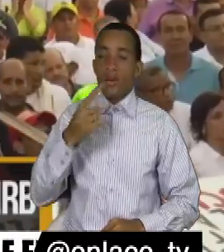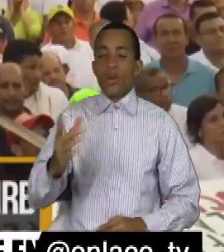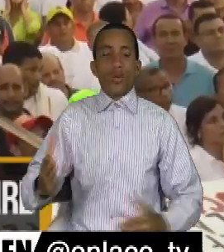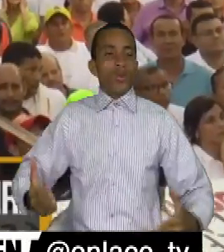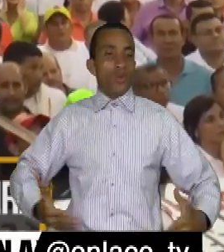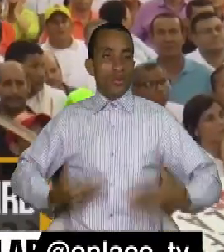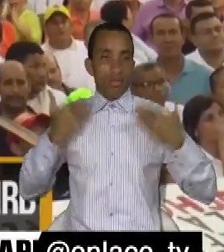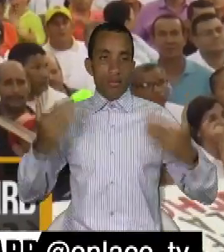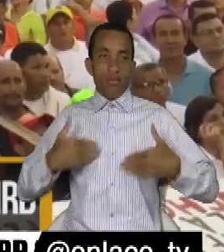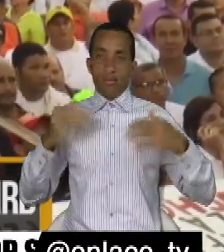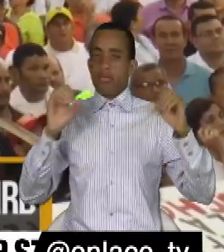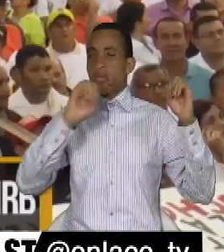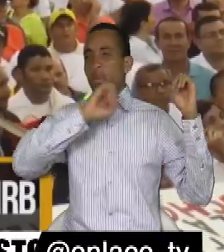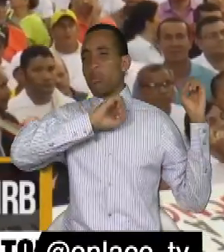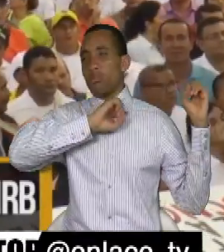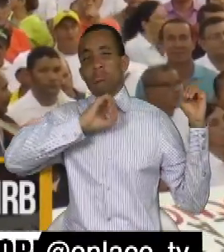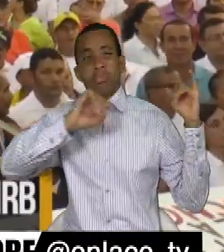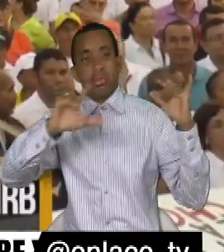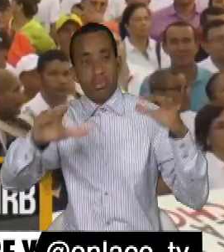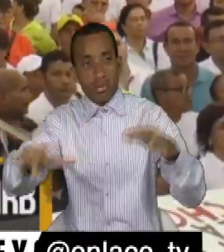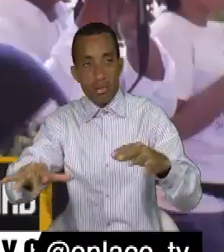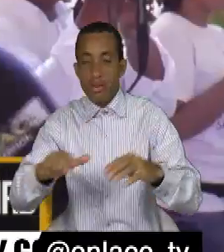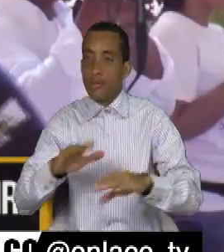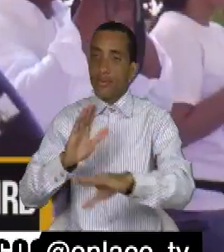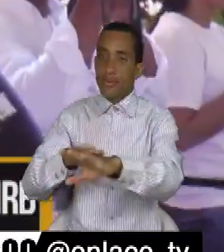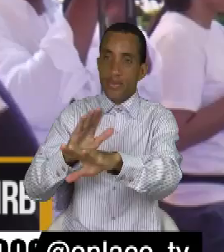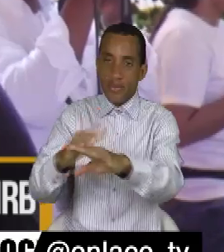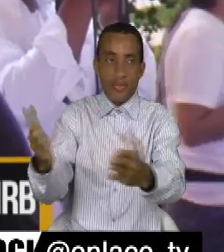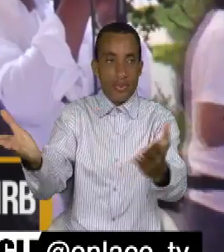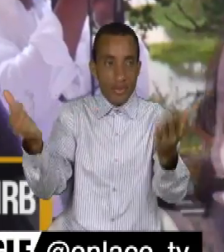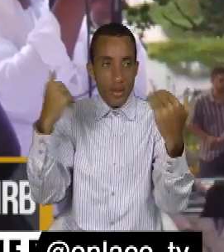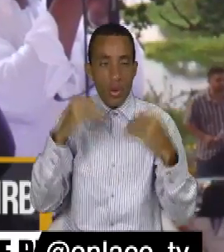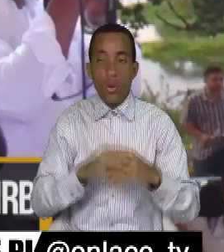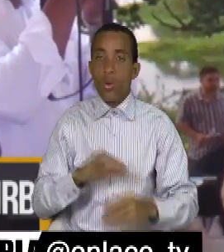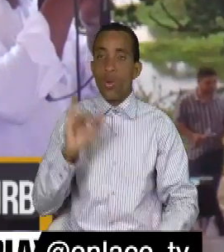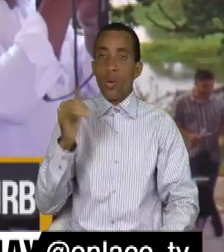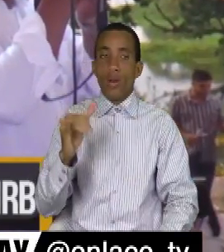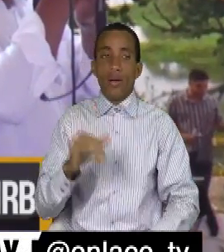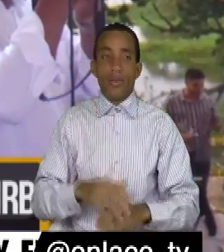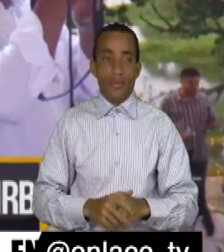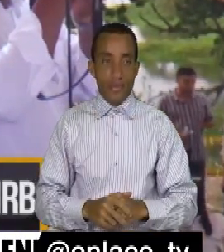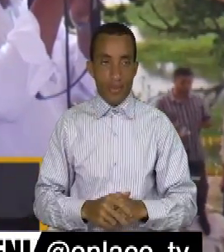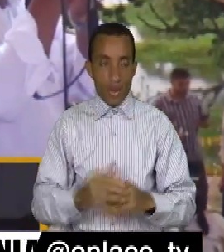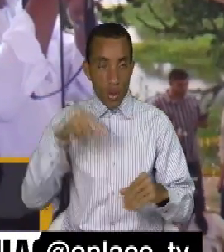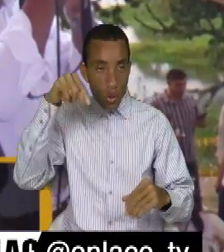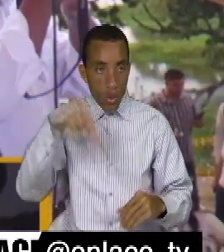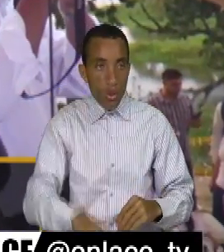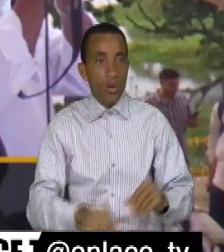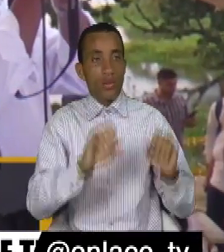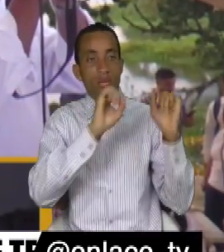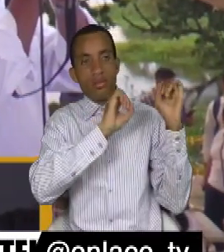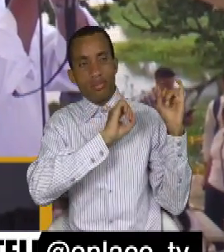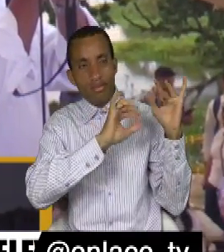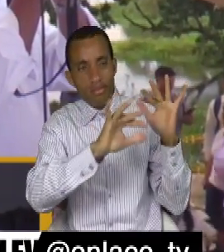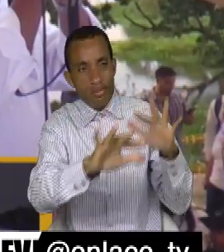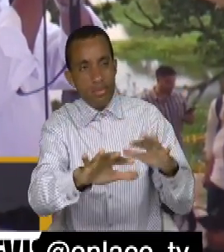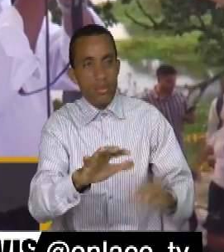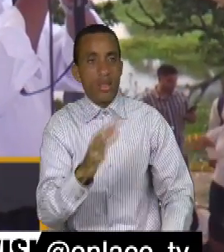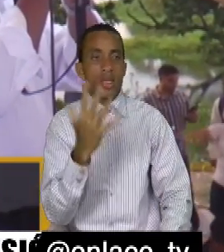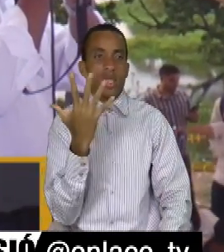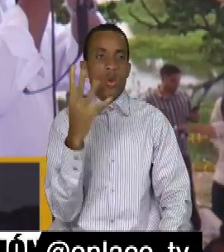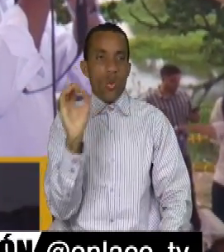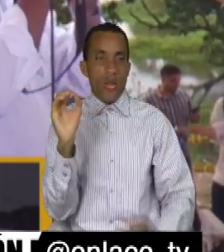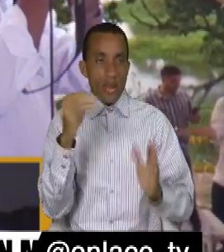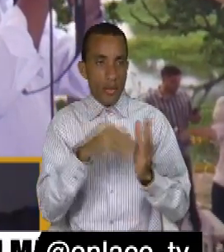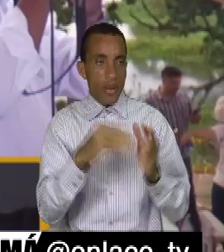la respuesta ciudadana a la marcha realizada la tarde del jueves. Es histórica, mire, aquí hoy salimos a marchar más de 50 mil